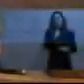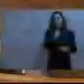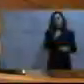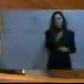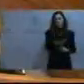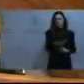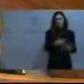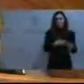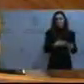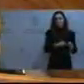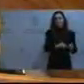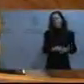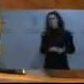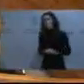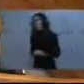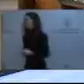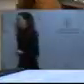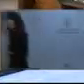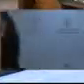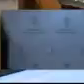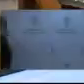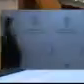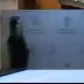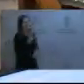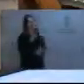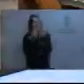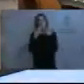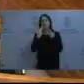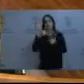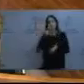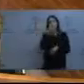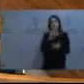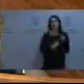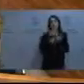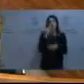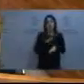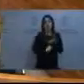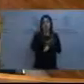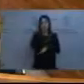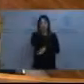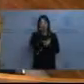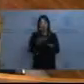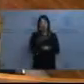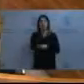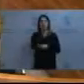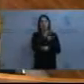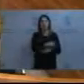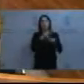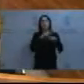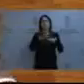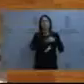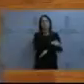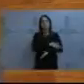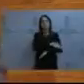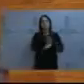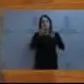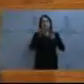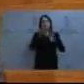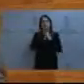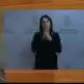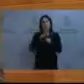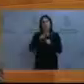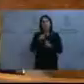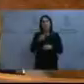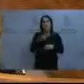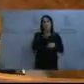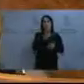Palabra su autor. Sí, gracias, presidente. Buenos días, consejero. La pregunta es, ¿cuál es la política del Gobierno en materia de empleo y emancipación juvenil?